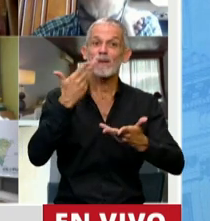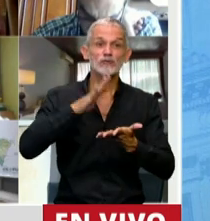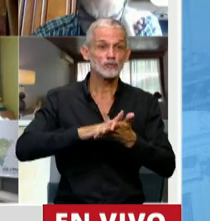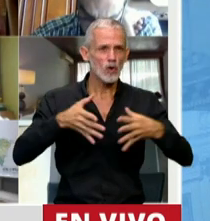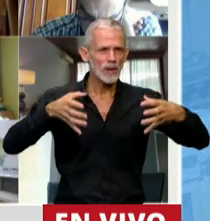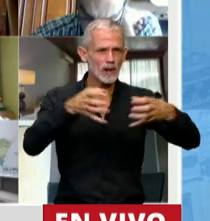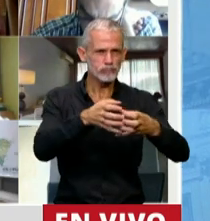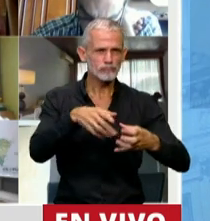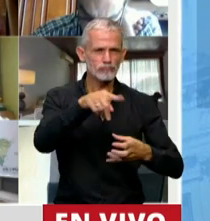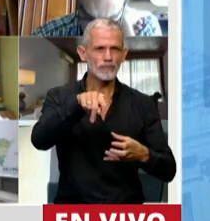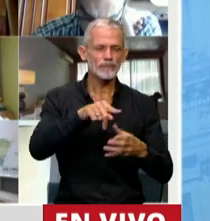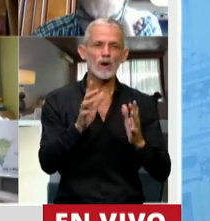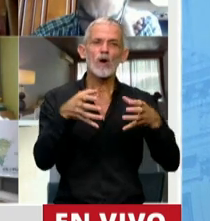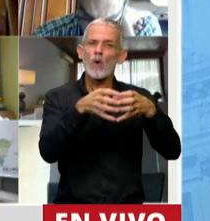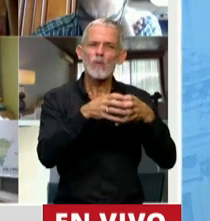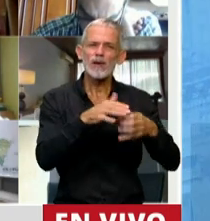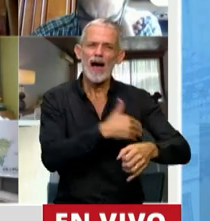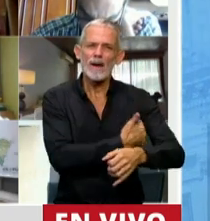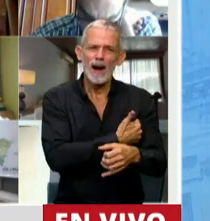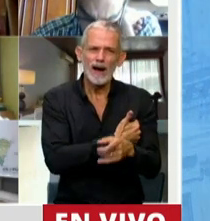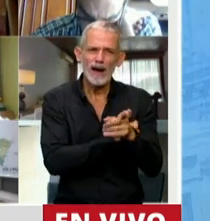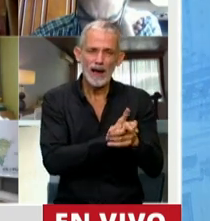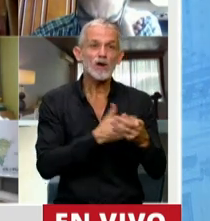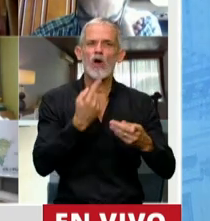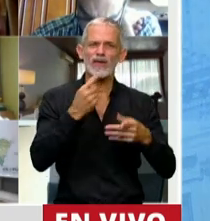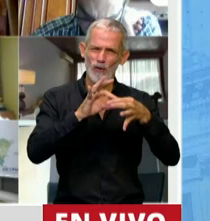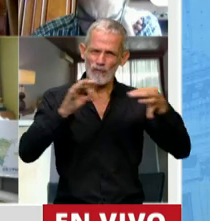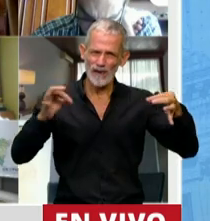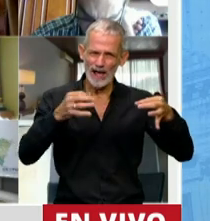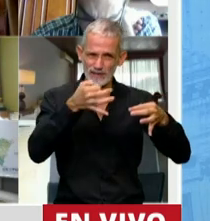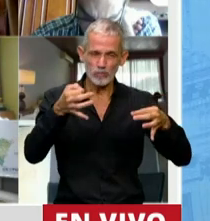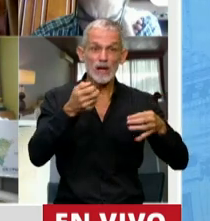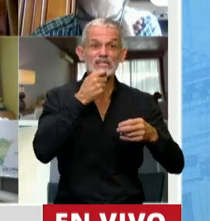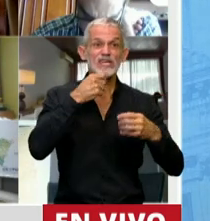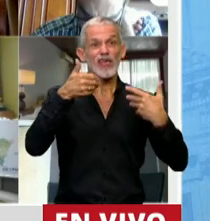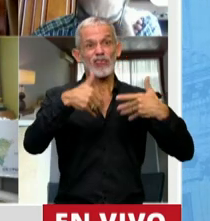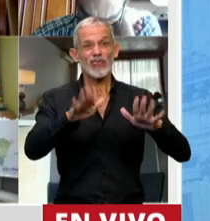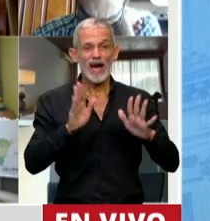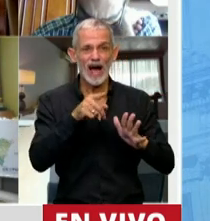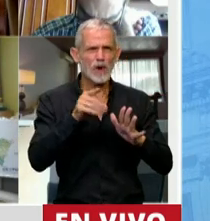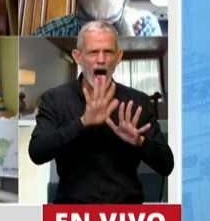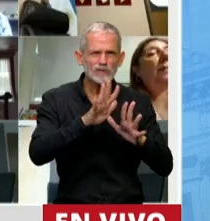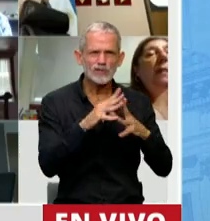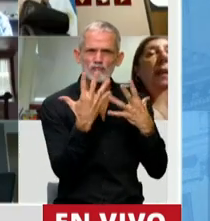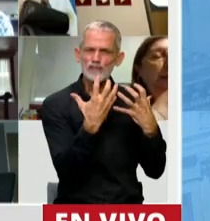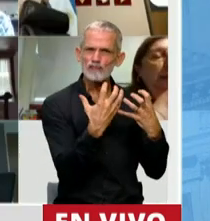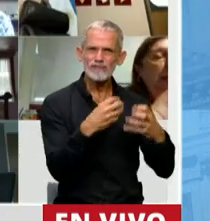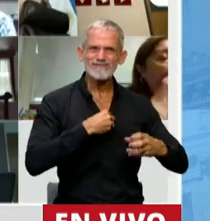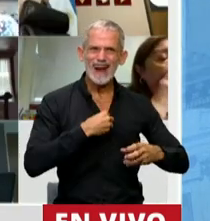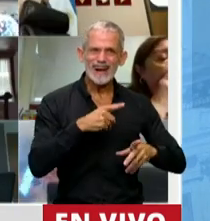referencia a la comunidad evangélica, cito textual, "Si dejamos de obarnos por estos